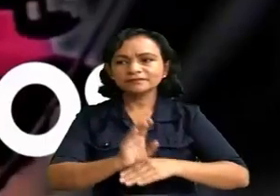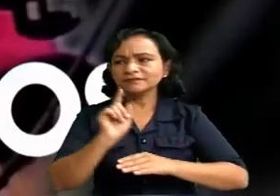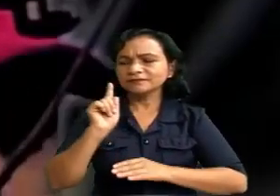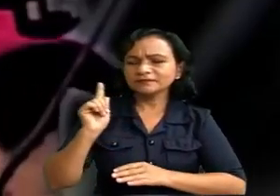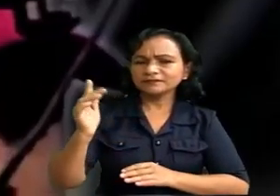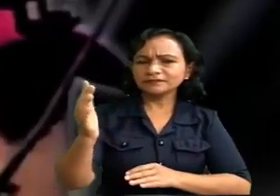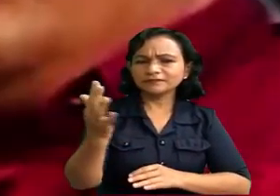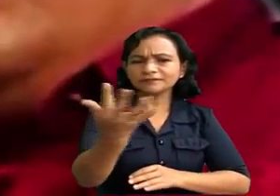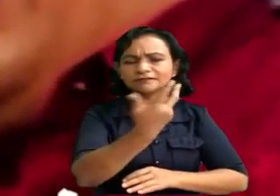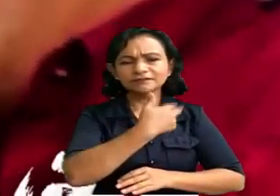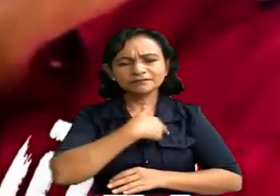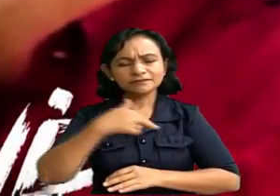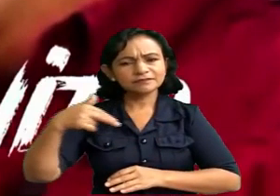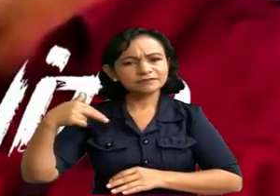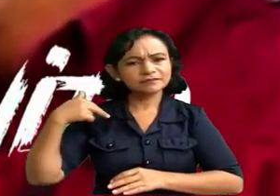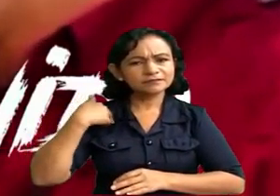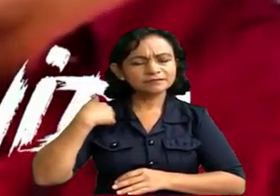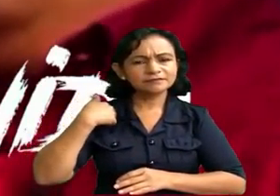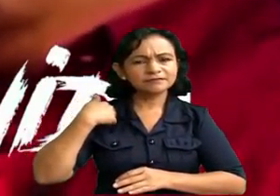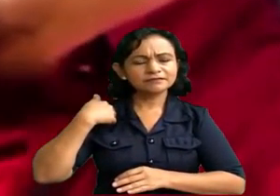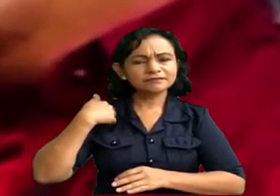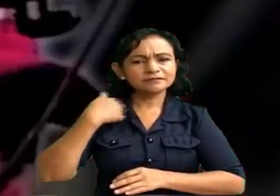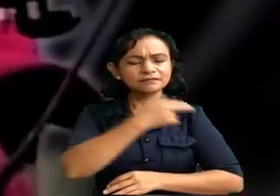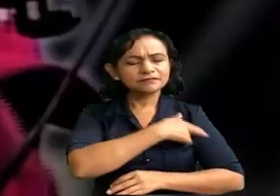Nosotros hemos venido